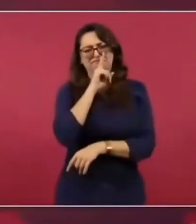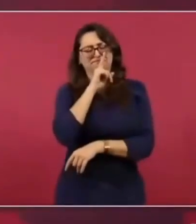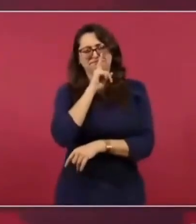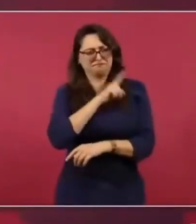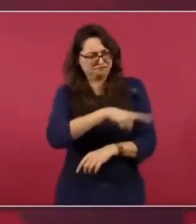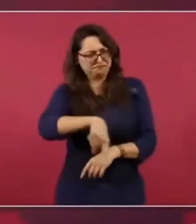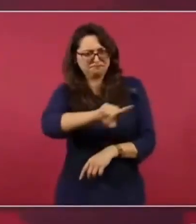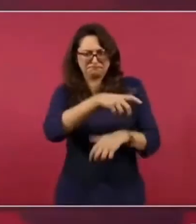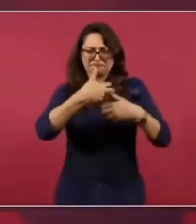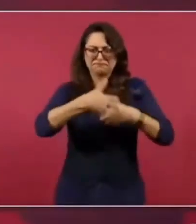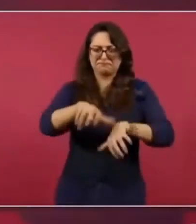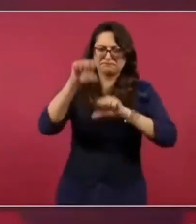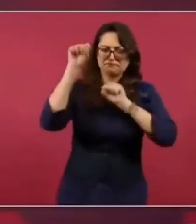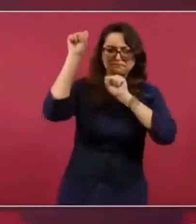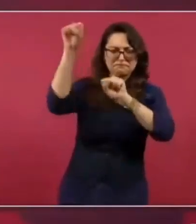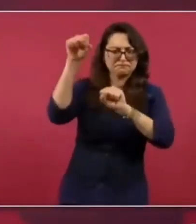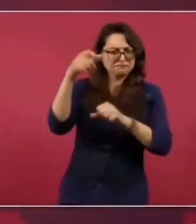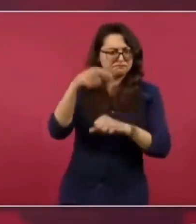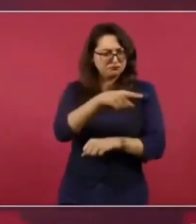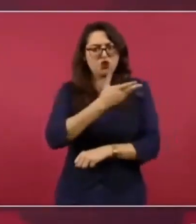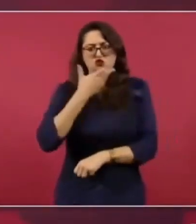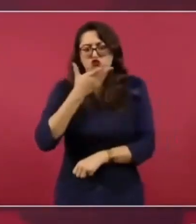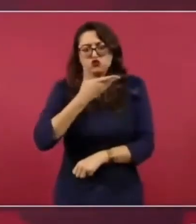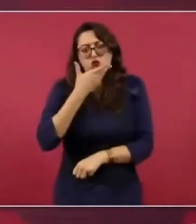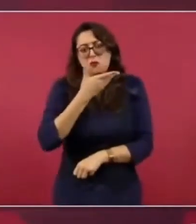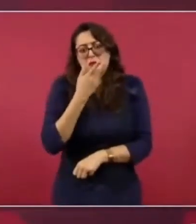Jamás la represión. Eso ya se acabó.